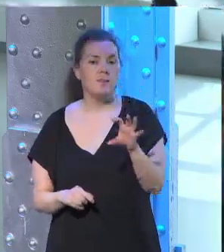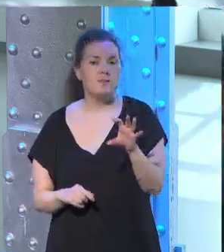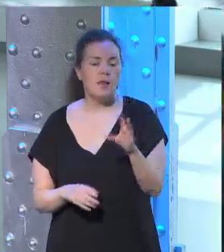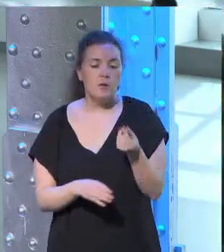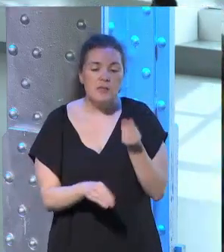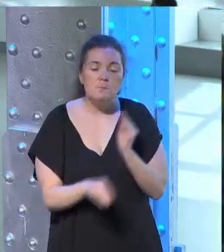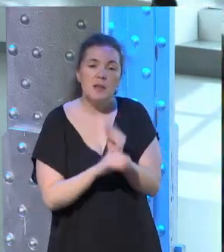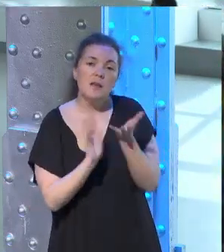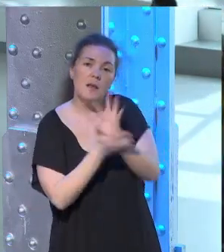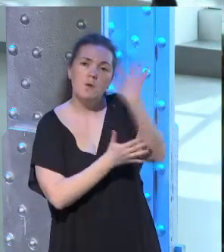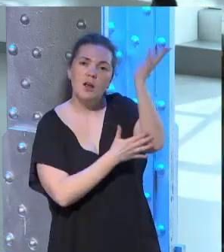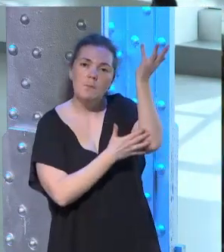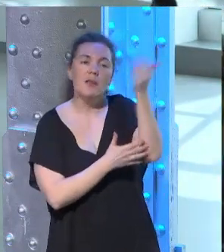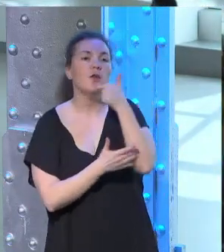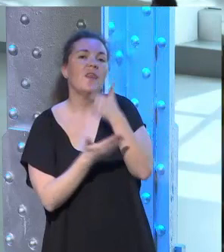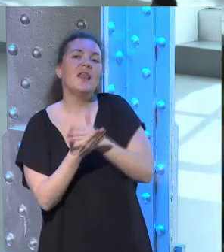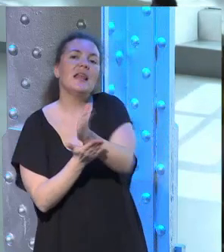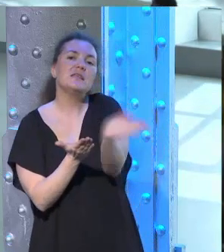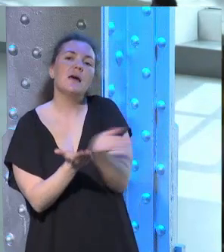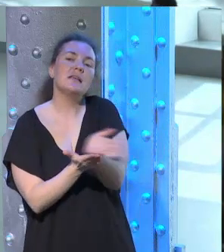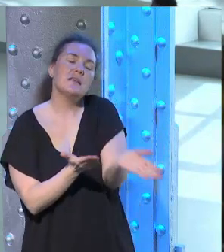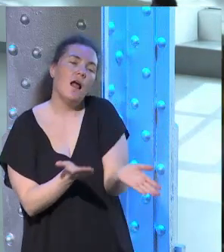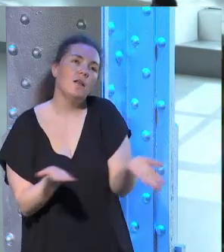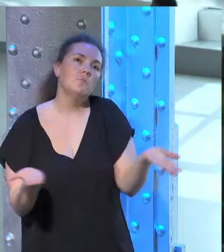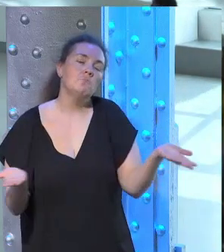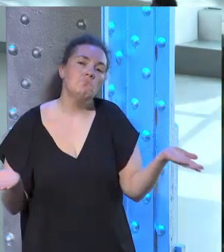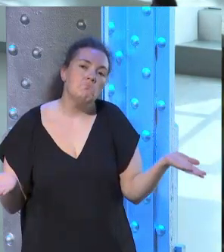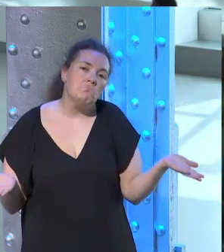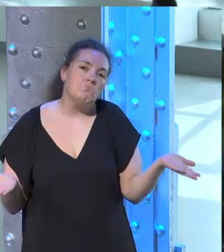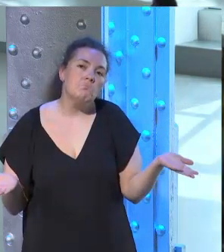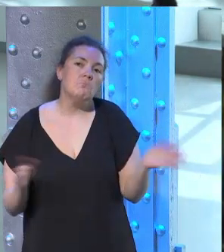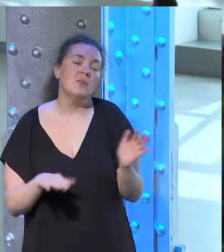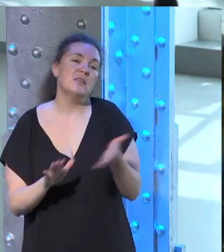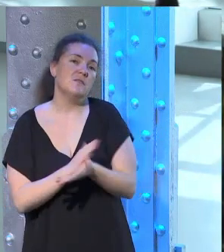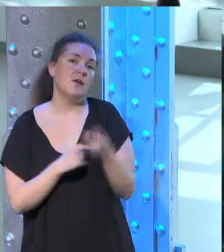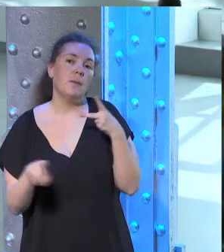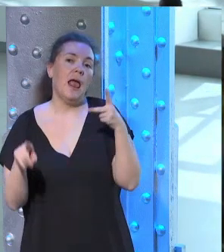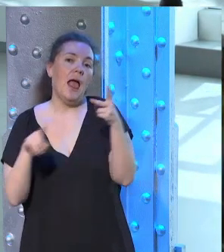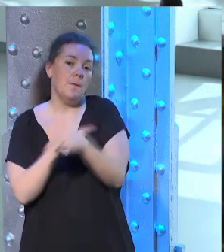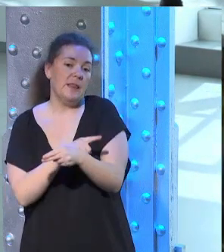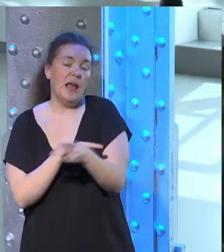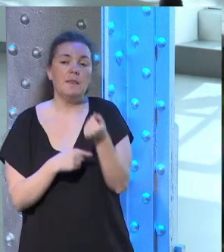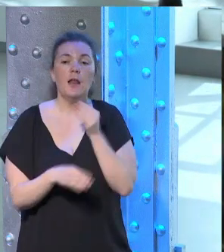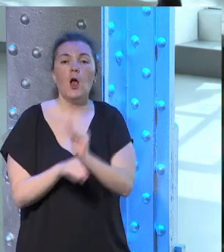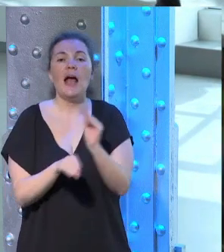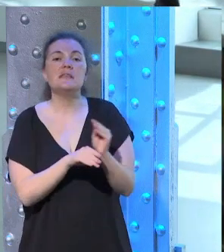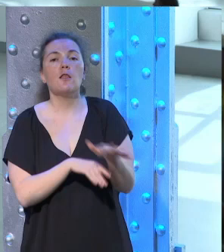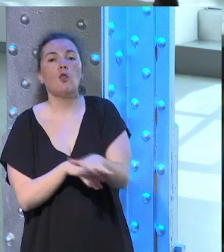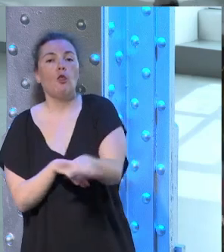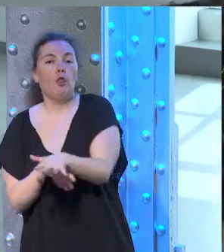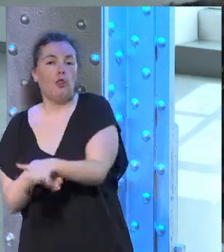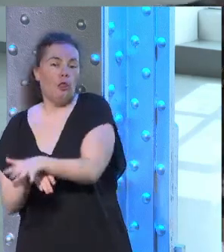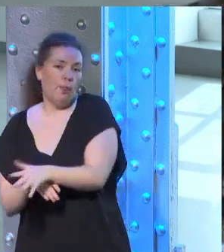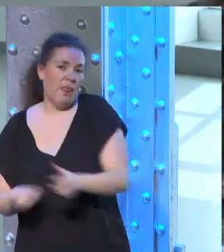en cambio climático y te dicen que es transversal, pues nada, no hay nada como para evitar que la gente vea en qué gastas el dinero, para que no se sepan que lo